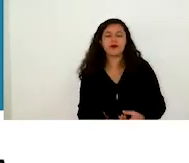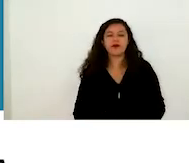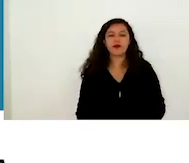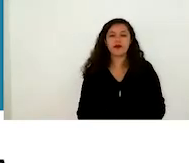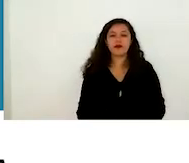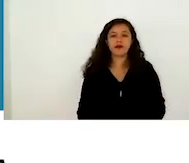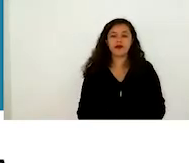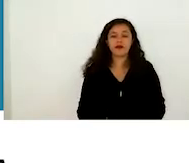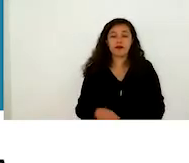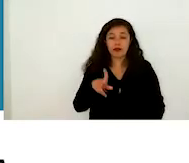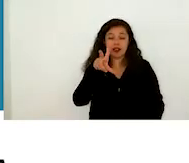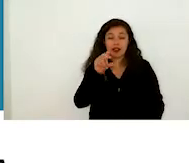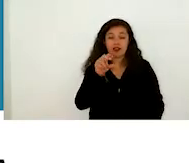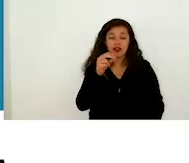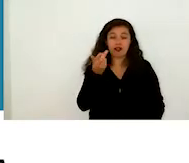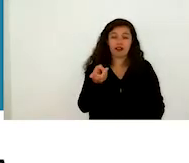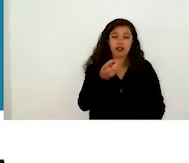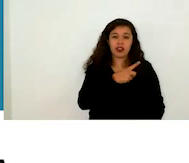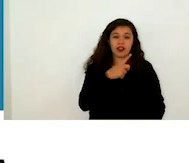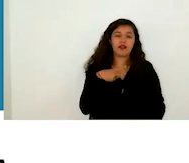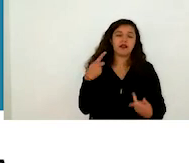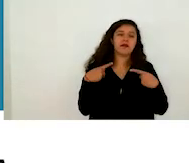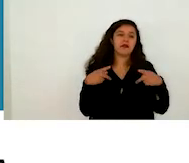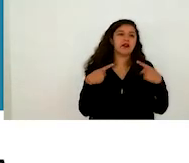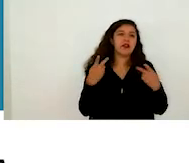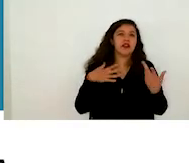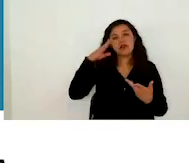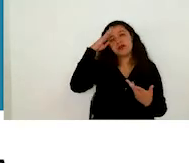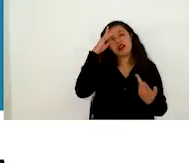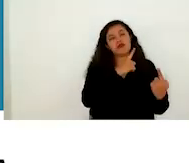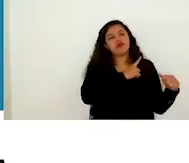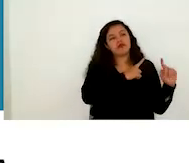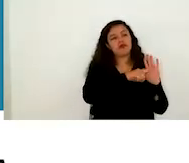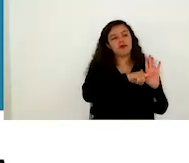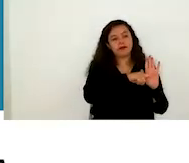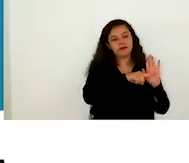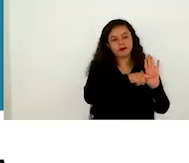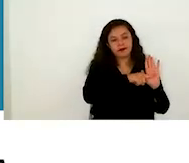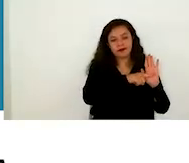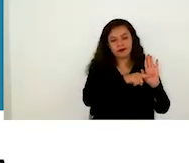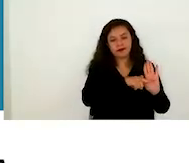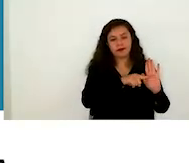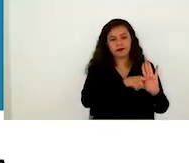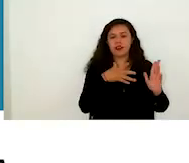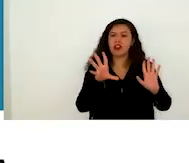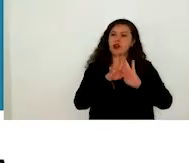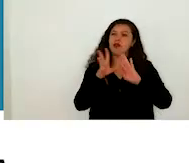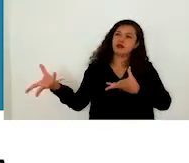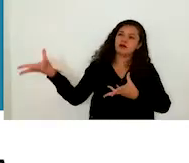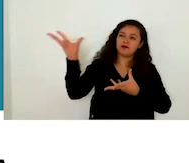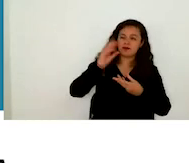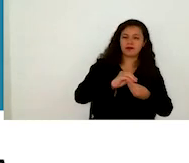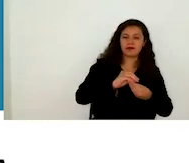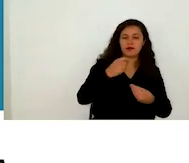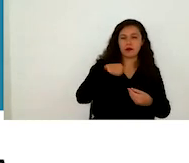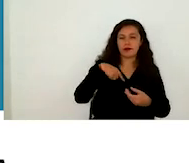no pues tenemos una persona con pensamientos negativos pues nos van a bajar ahí es donde yo veo